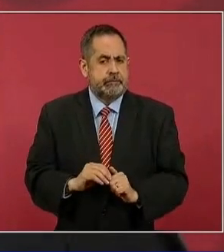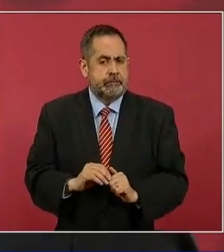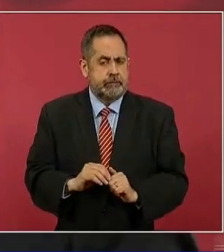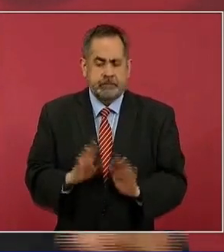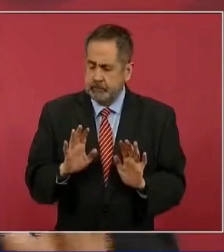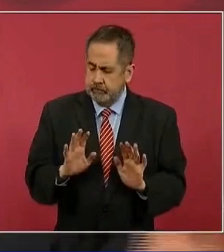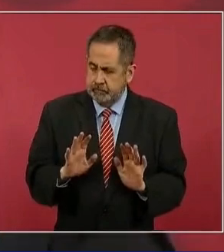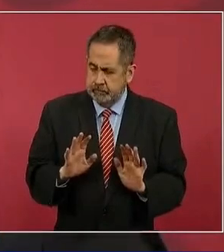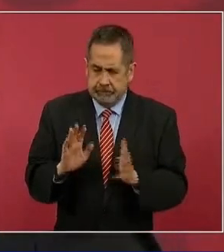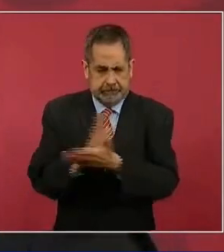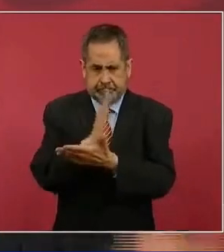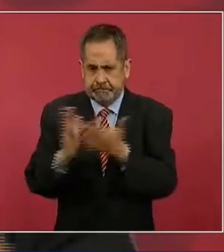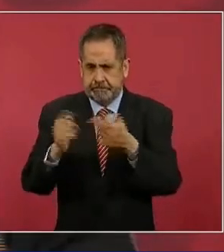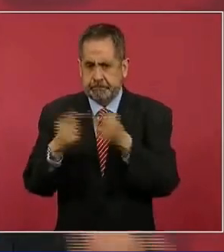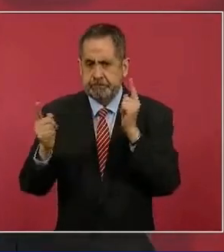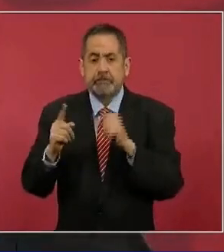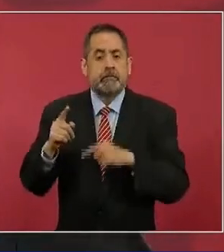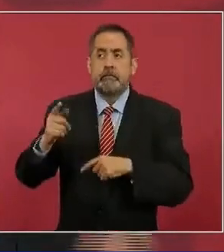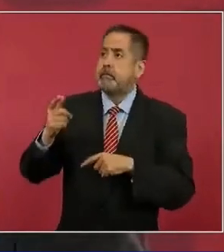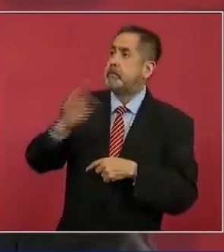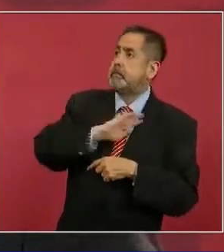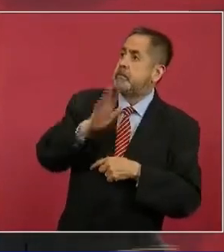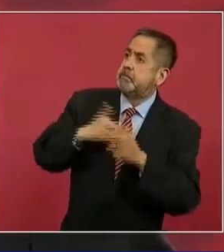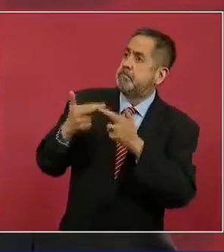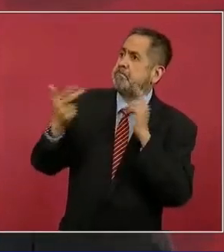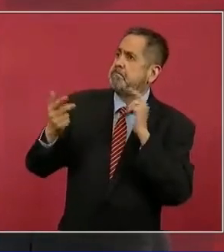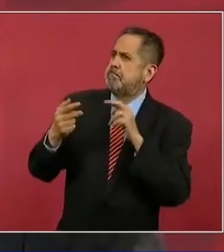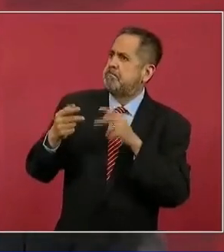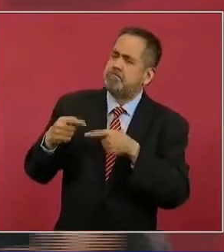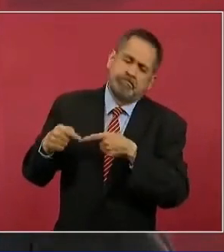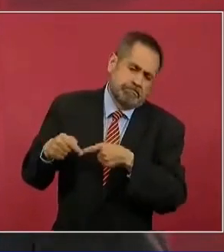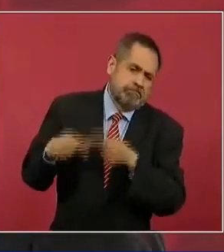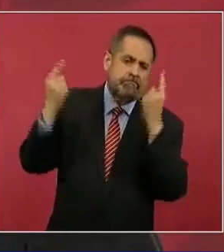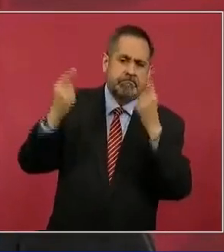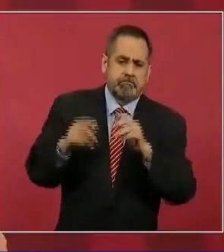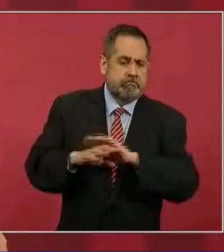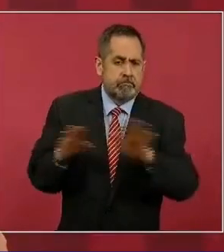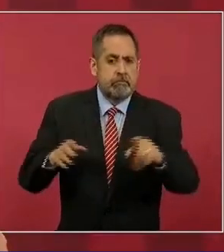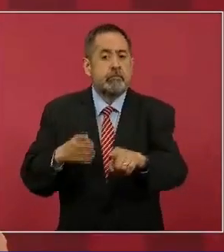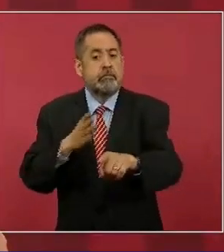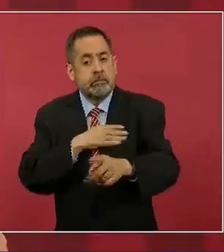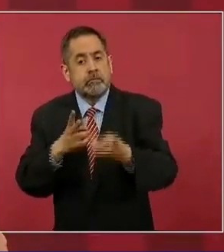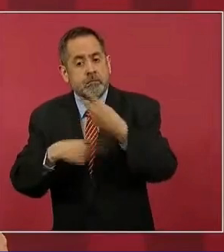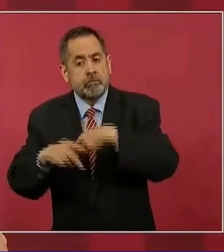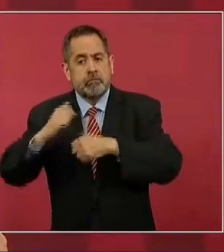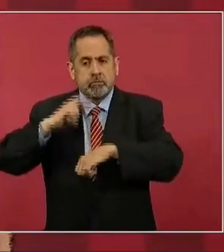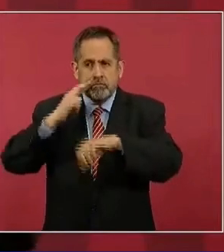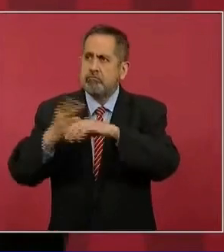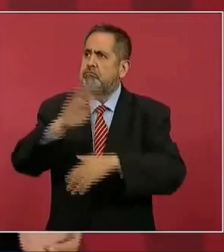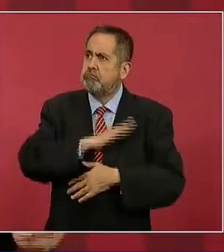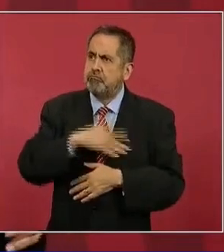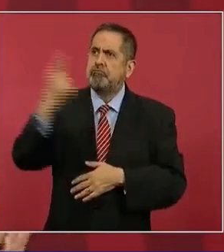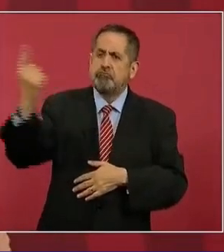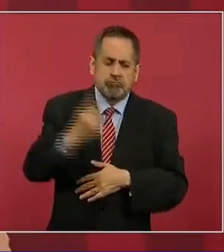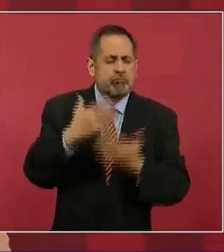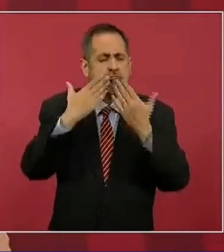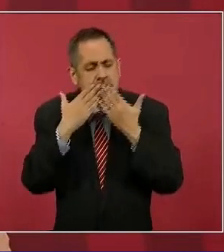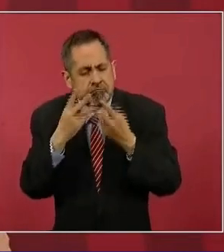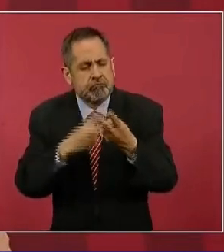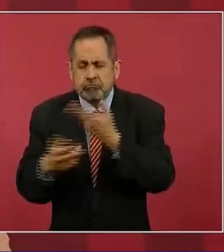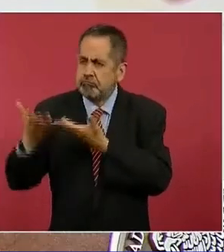Pero eso no significa ruptura de relaciones. Qué bien que está aquí el canciller en nuestro país, bienvenido, ya lo